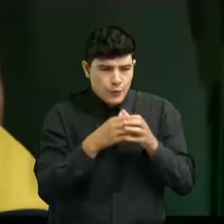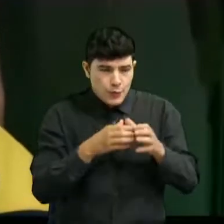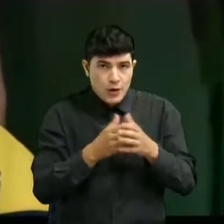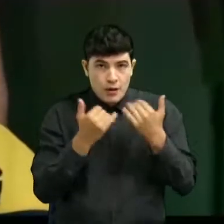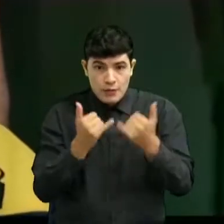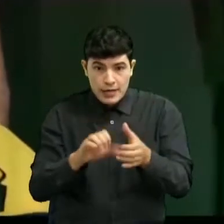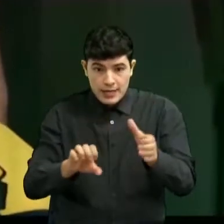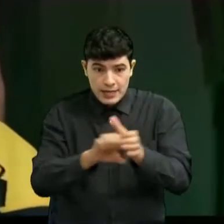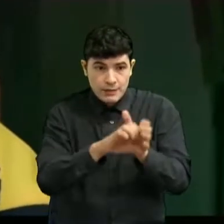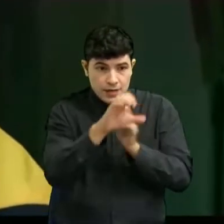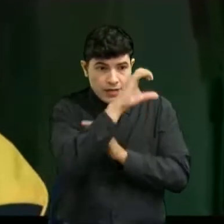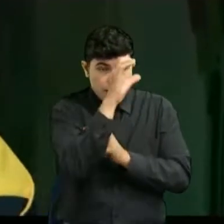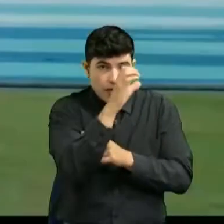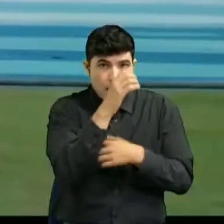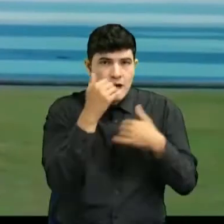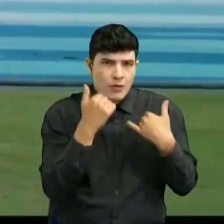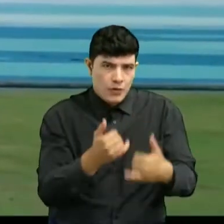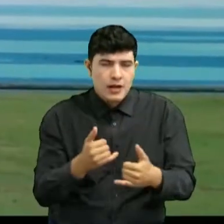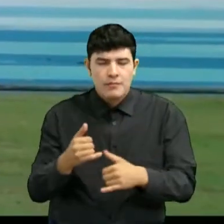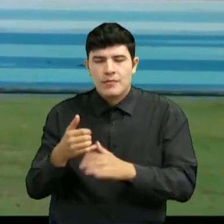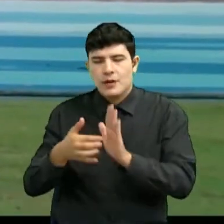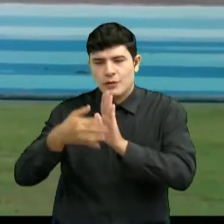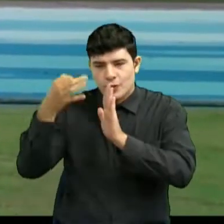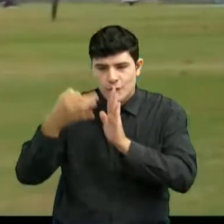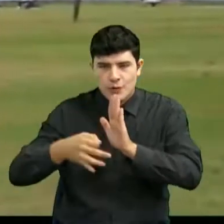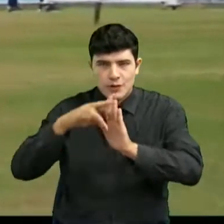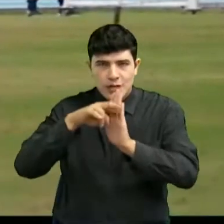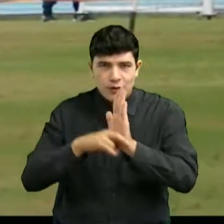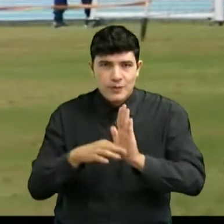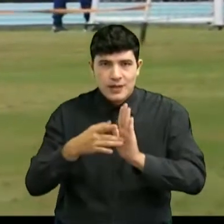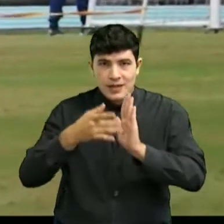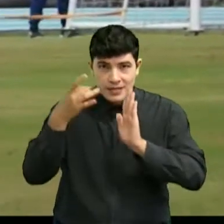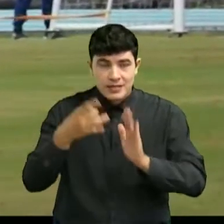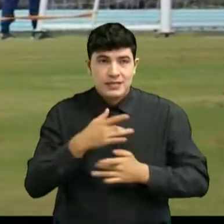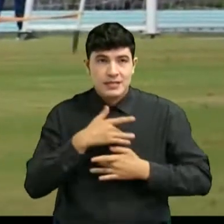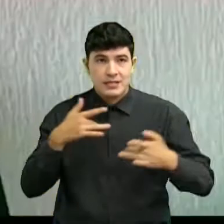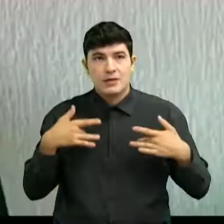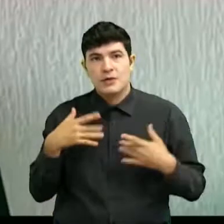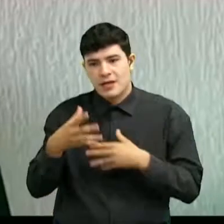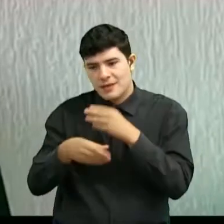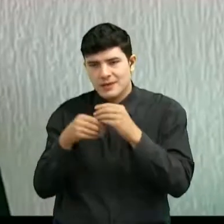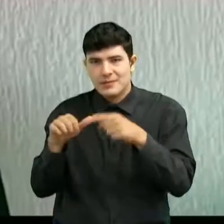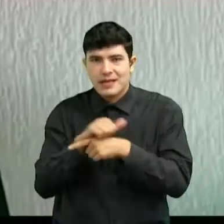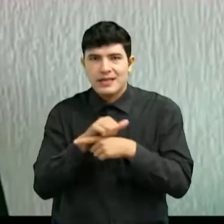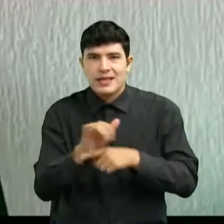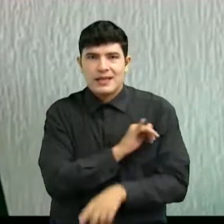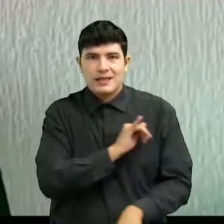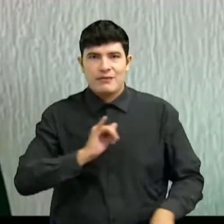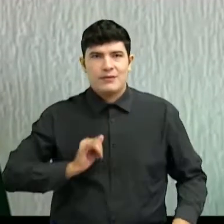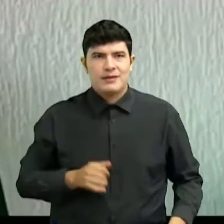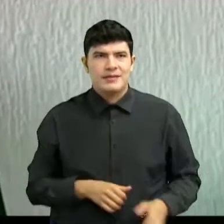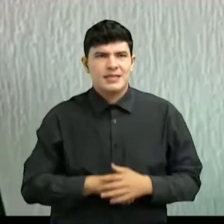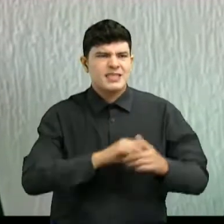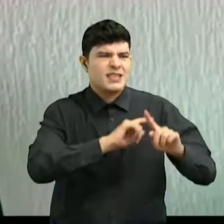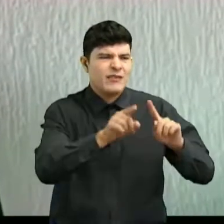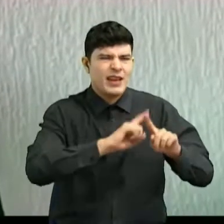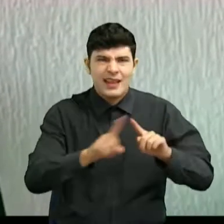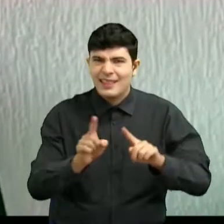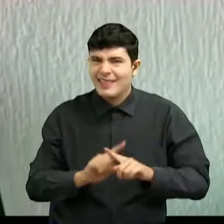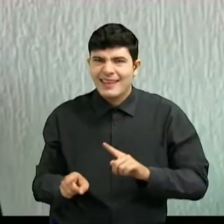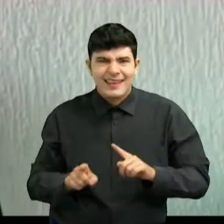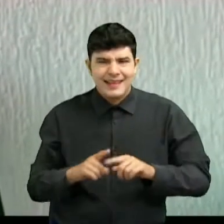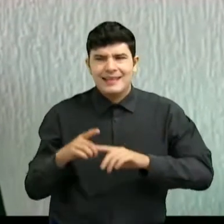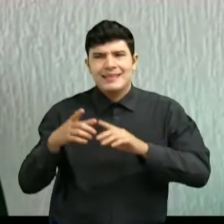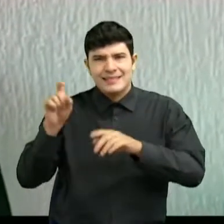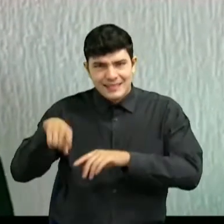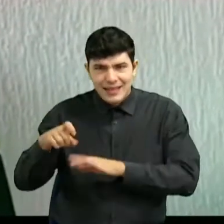pandemia pasaron a los protocolos de bioseguridad y entrenamientos individuales. Muy diferente, la verdad. Yo creo que hacía ya falta tener